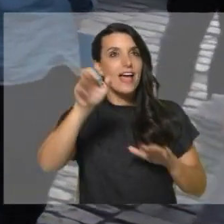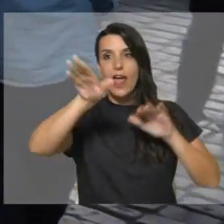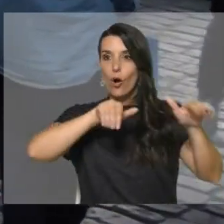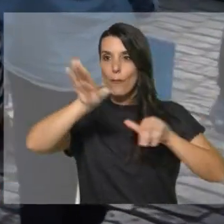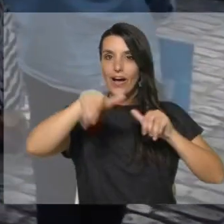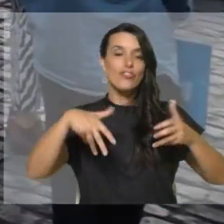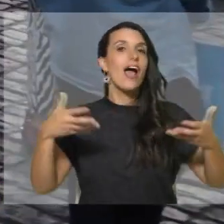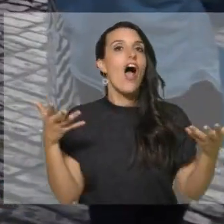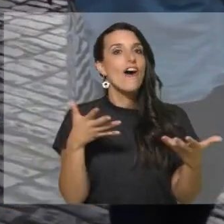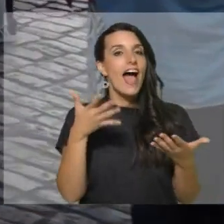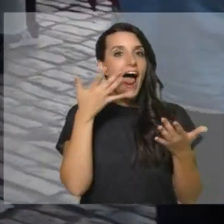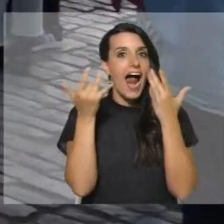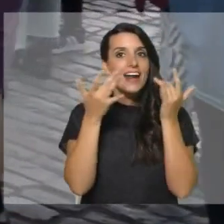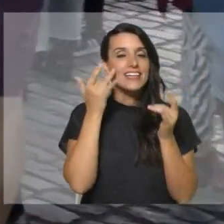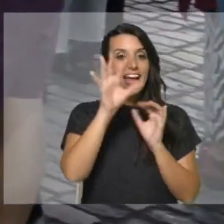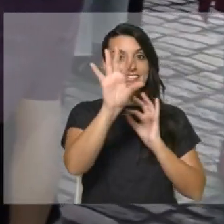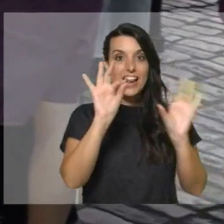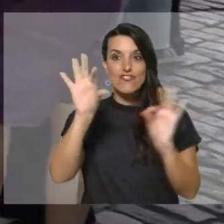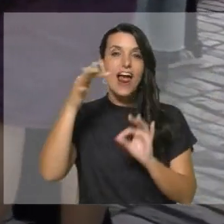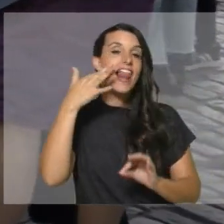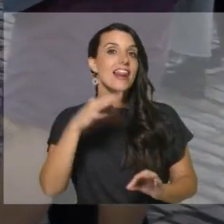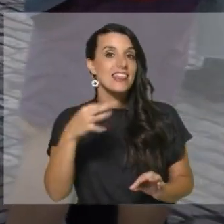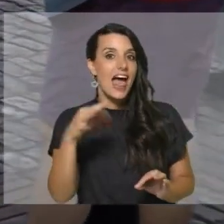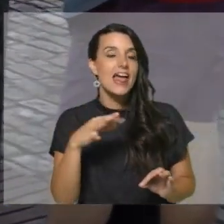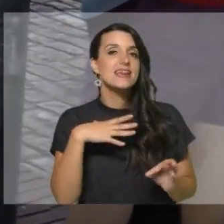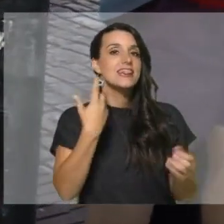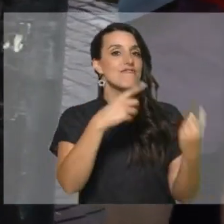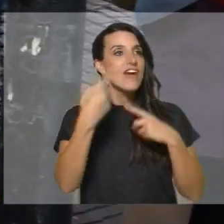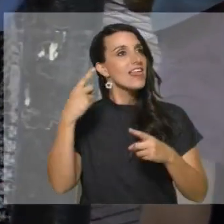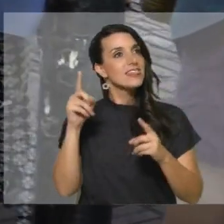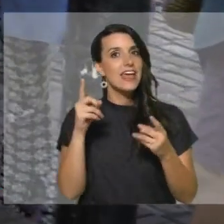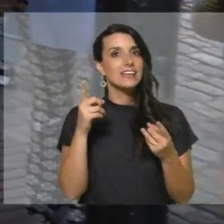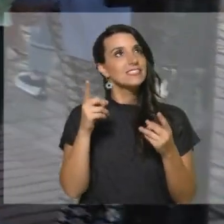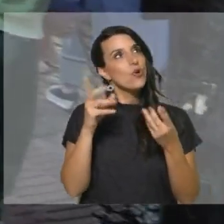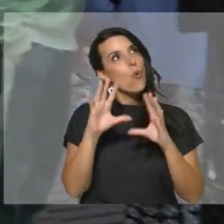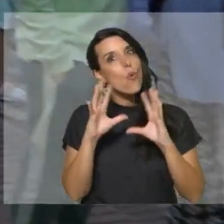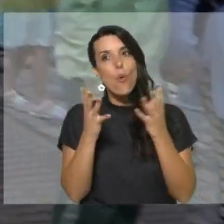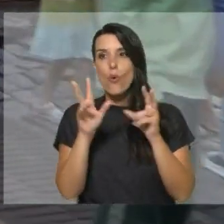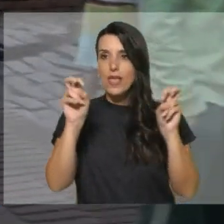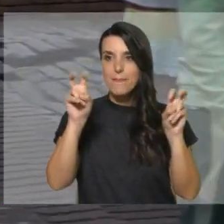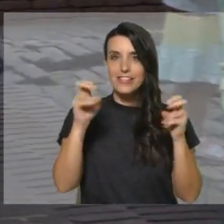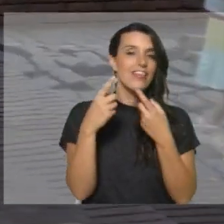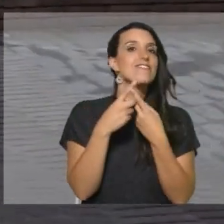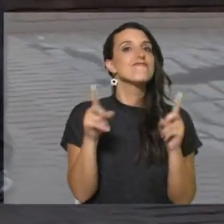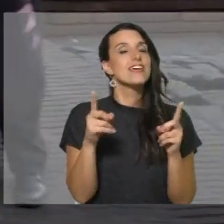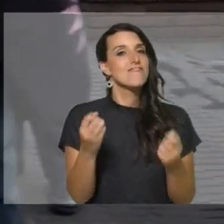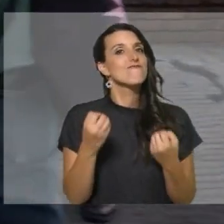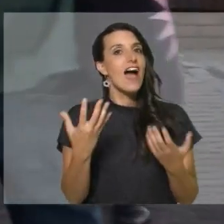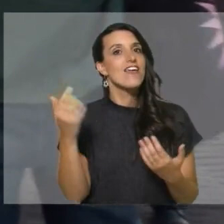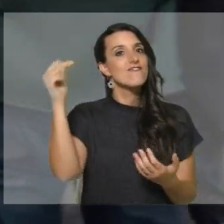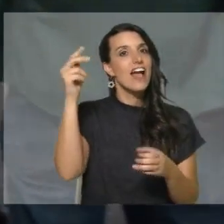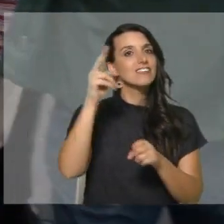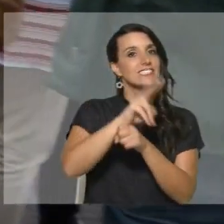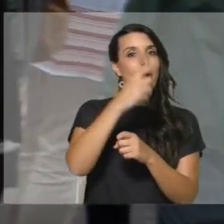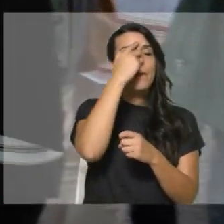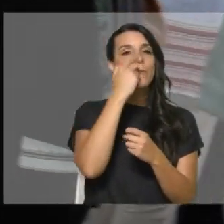convocatoria y los artistas seleccionados tienen realmente distintos mundos, distintos universos temáticos que vale la pena venir a visitarlos al